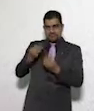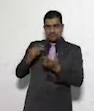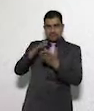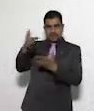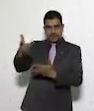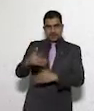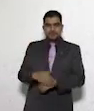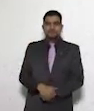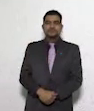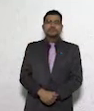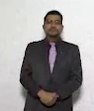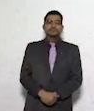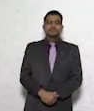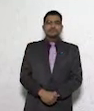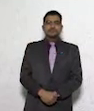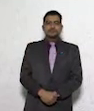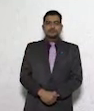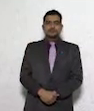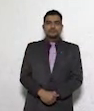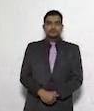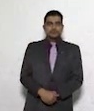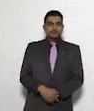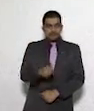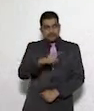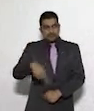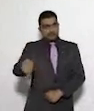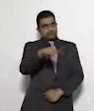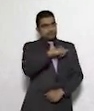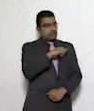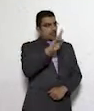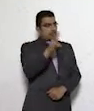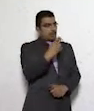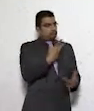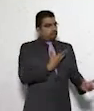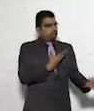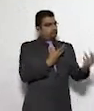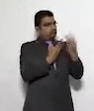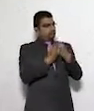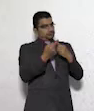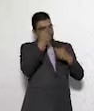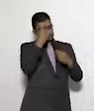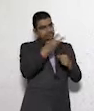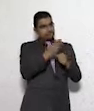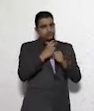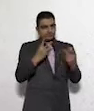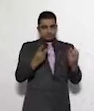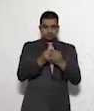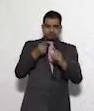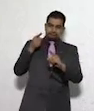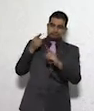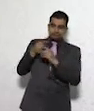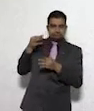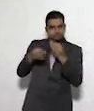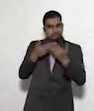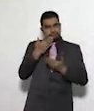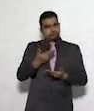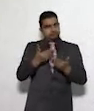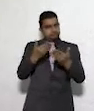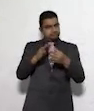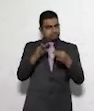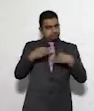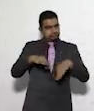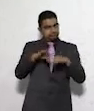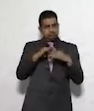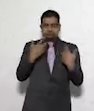gracias por permitirnos a la universidad participar en esta tarea. Es para nosotros muy